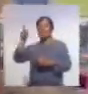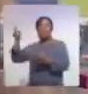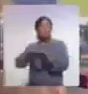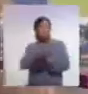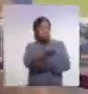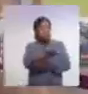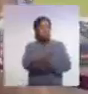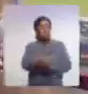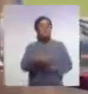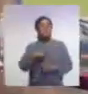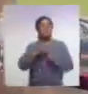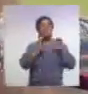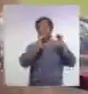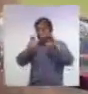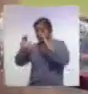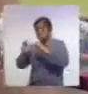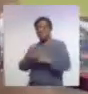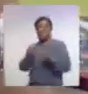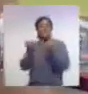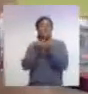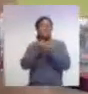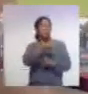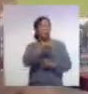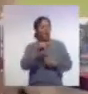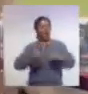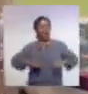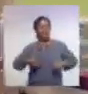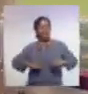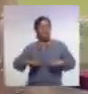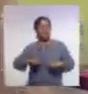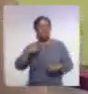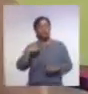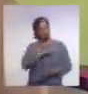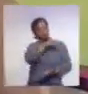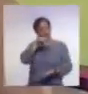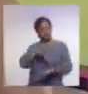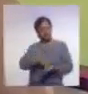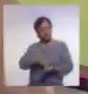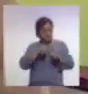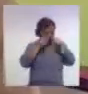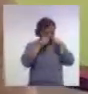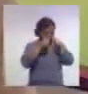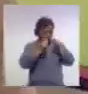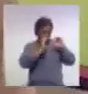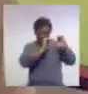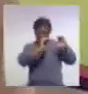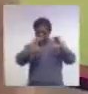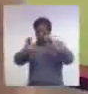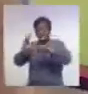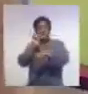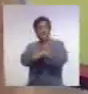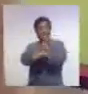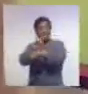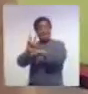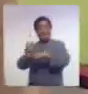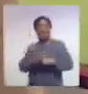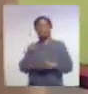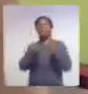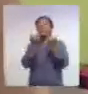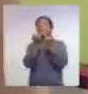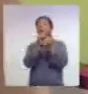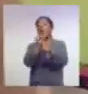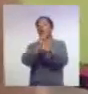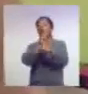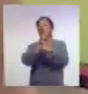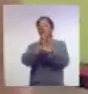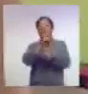de estar en la actividad física que ellos realizan, posteriormente lo que es en la actuación que ellos